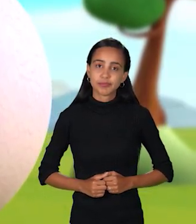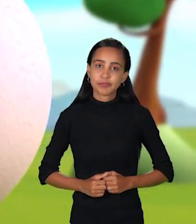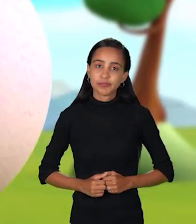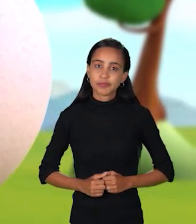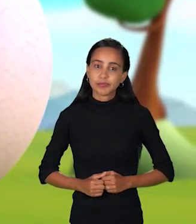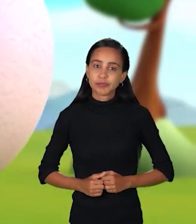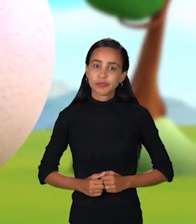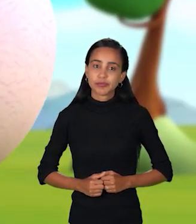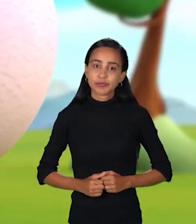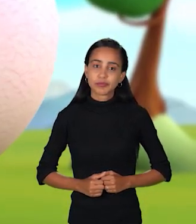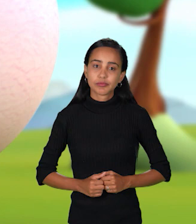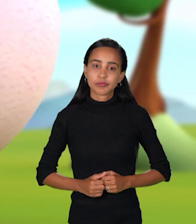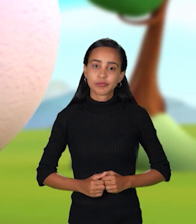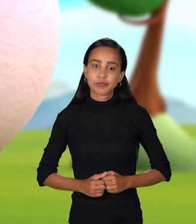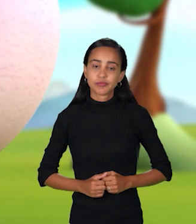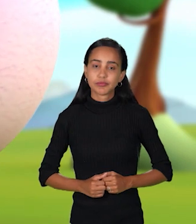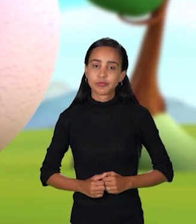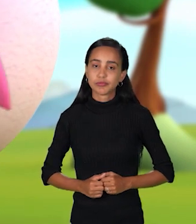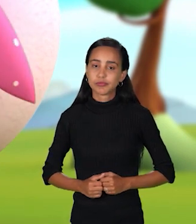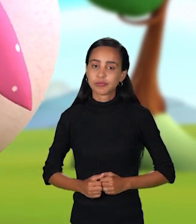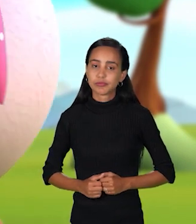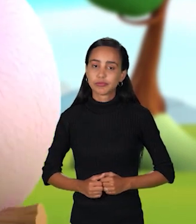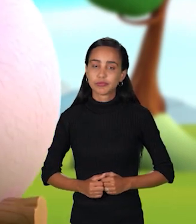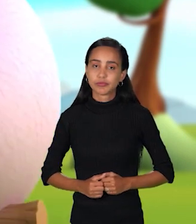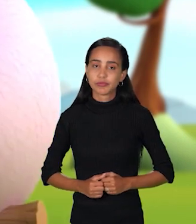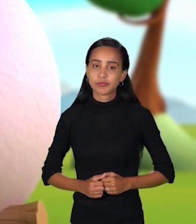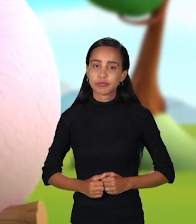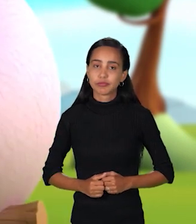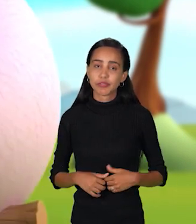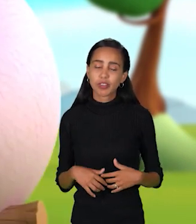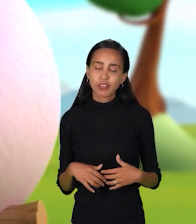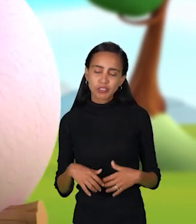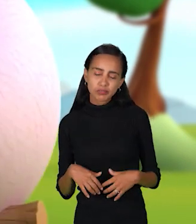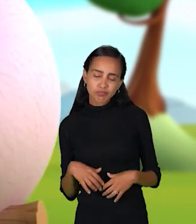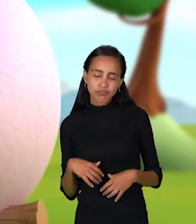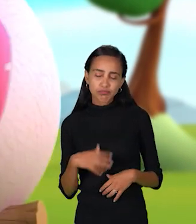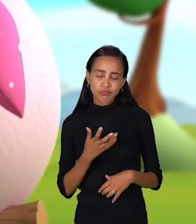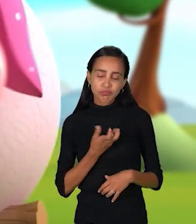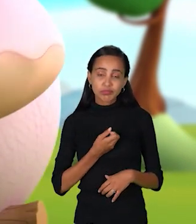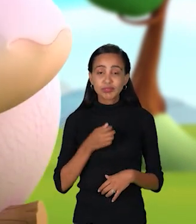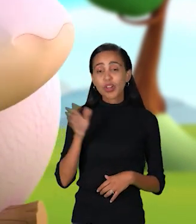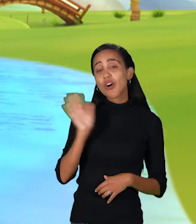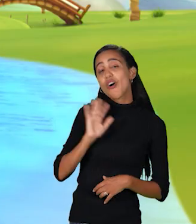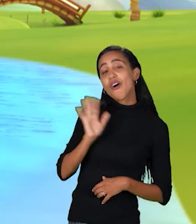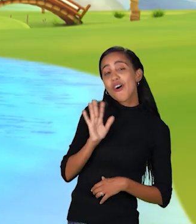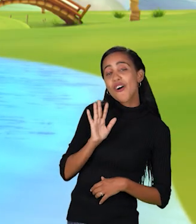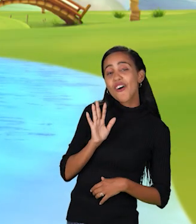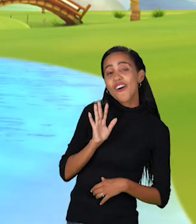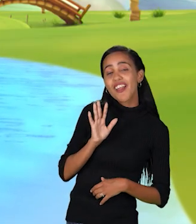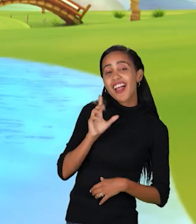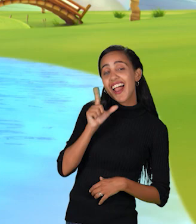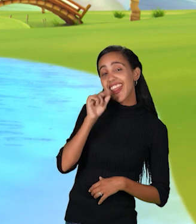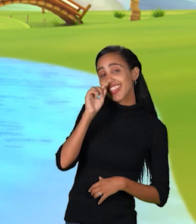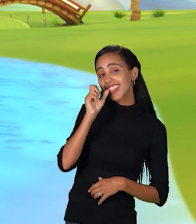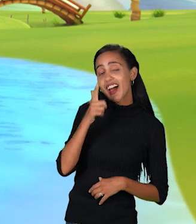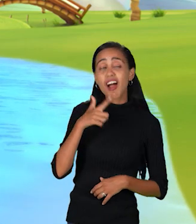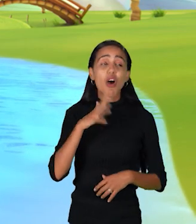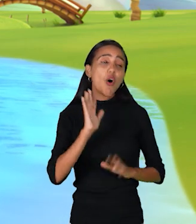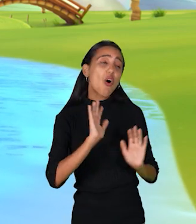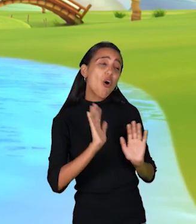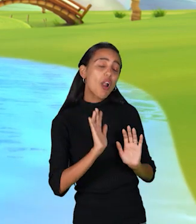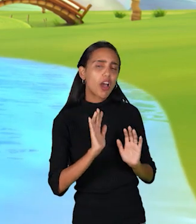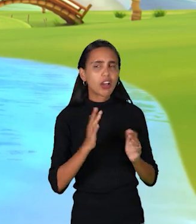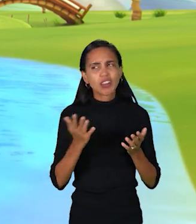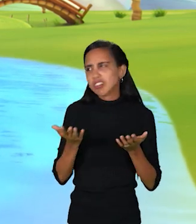Linda se sentará triste junto al río. ¡Ay! ¡Hola, Linda! Hola. ¿Qué